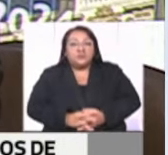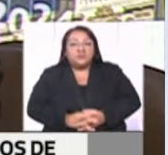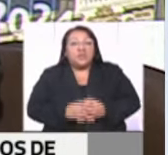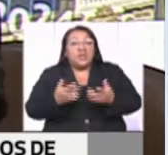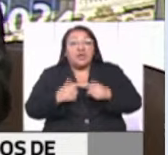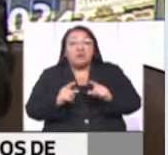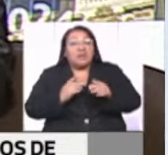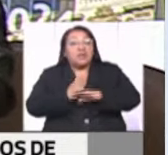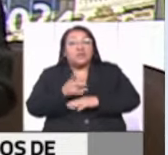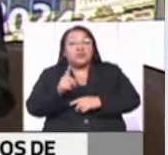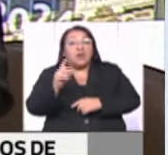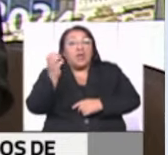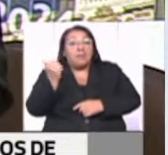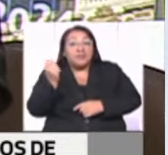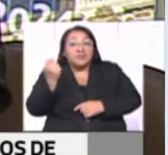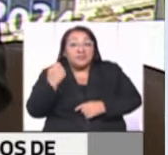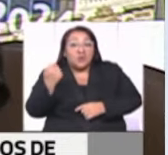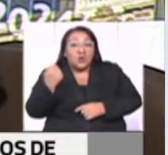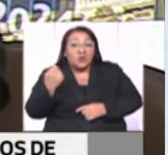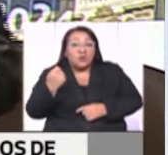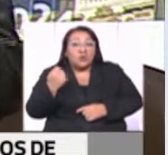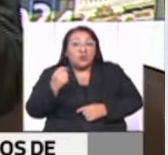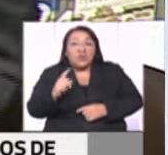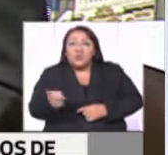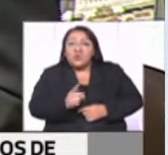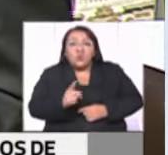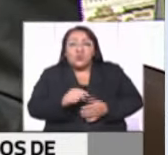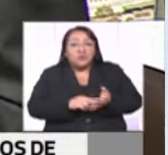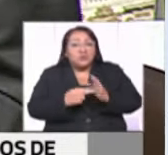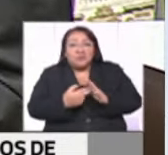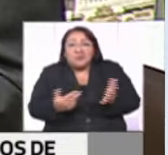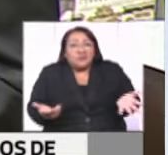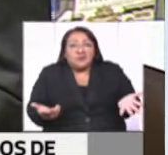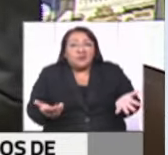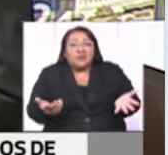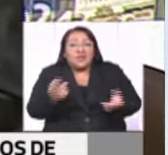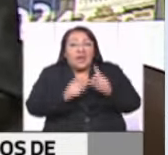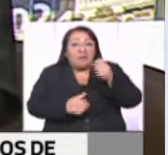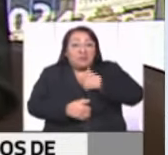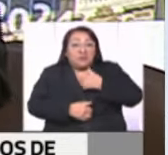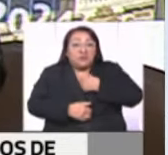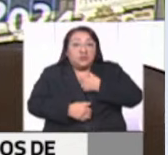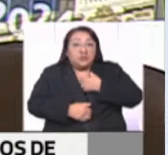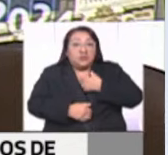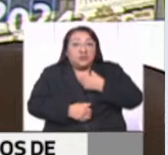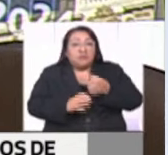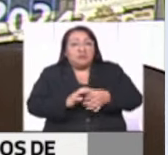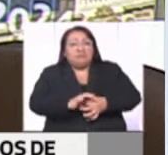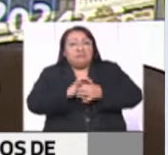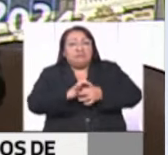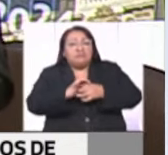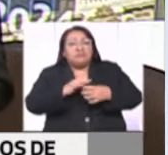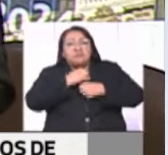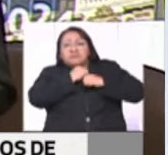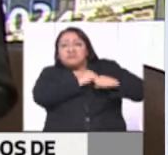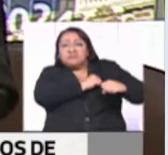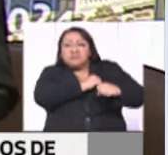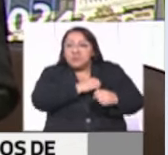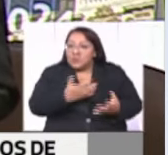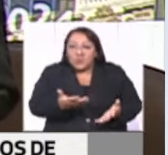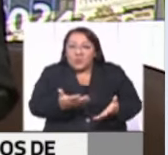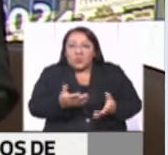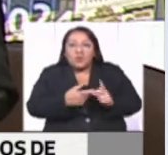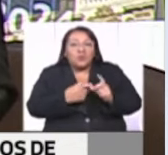el libre acceso a la pensión, presidente, en el sistema privado de pensiones, no implica que el afiliado quede encadenado en toda